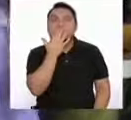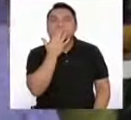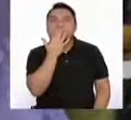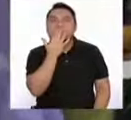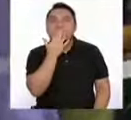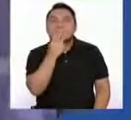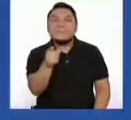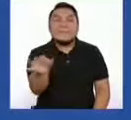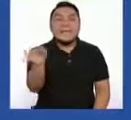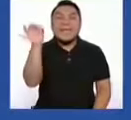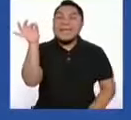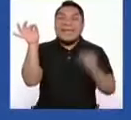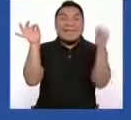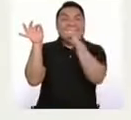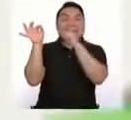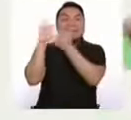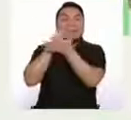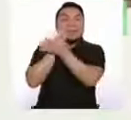¡Despunté!